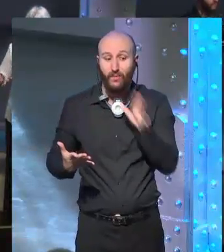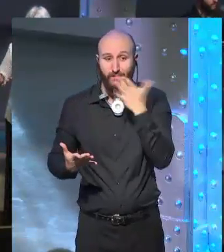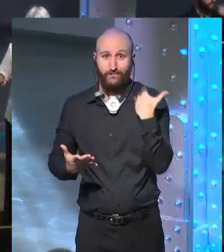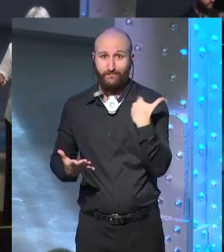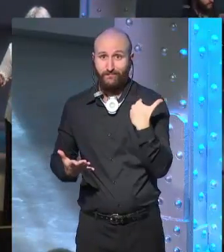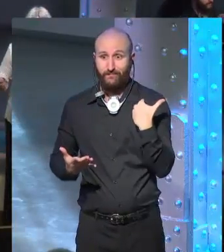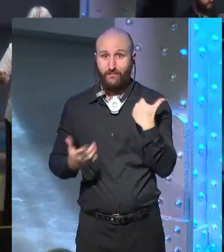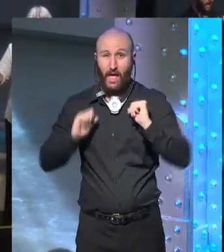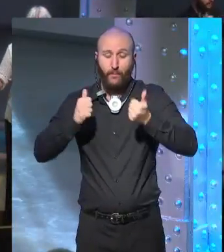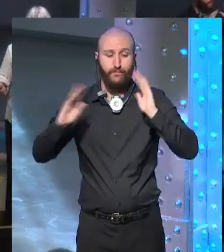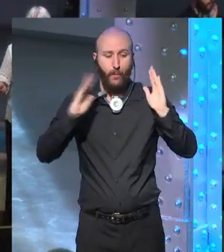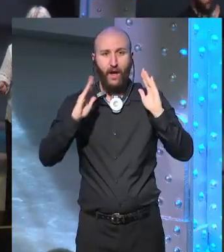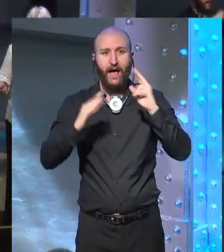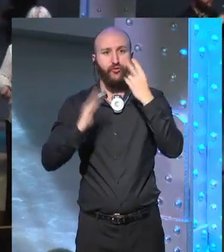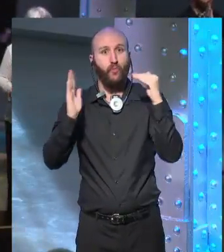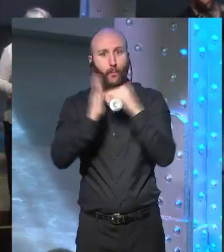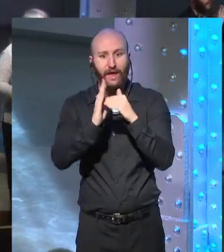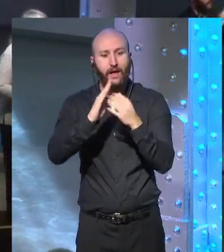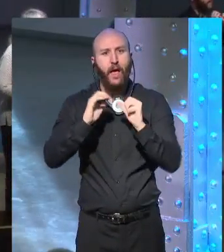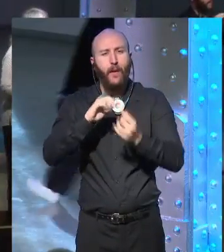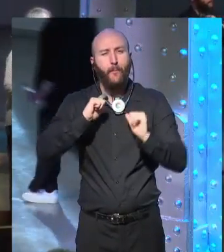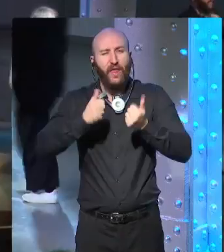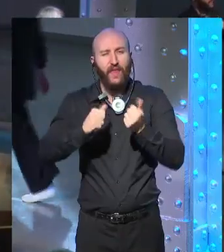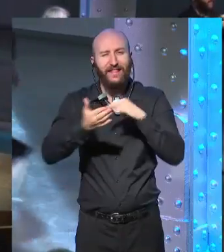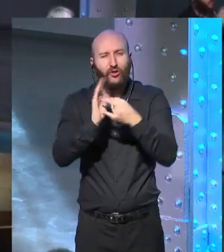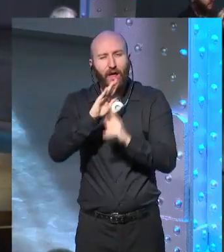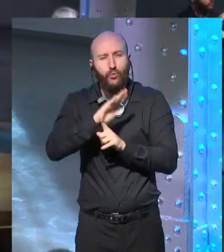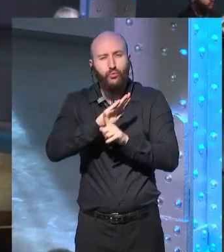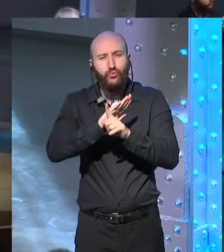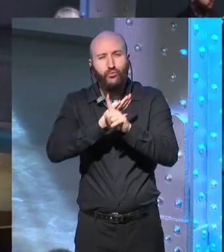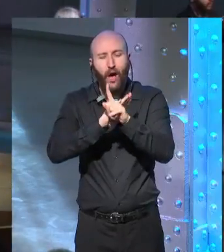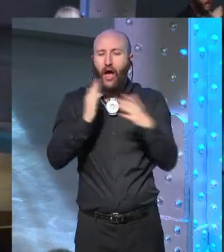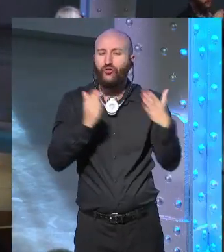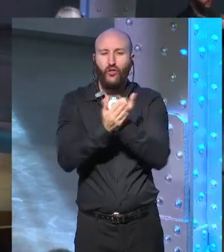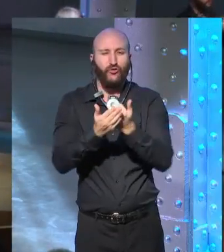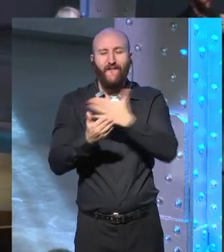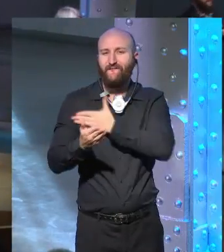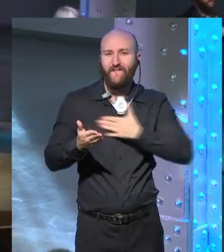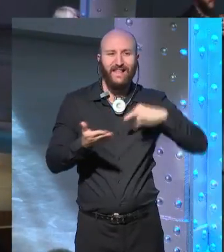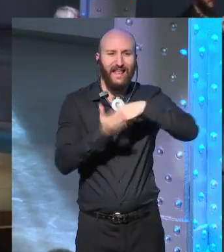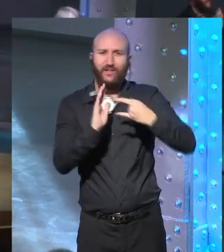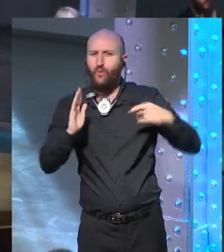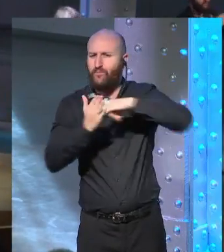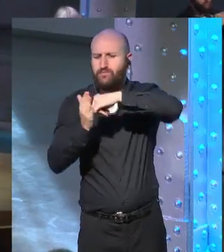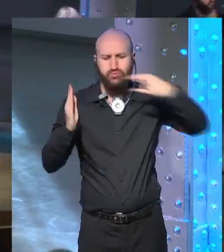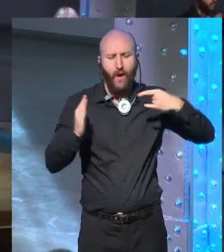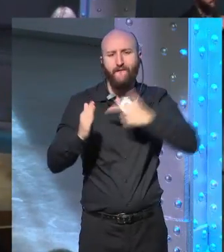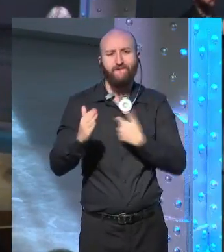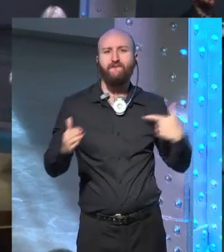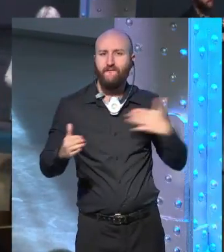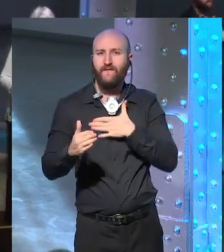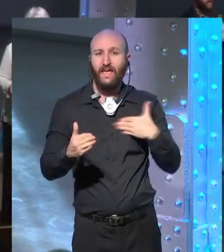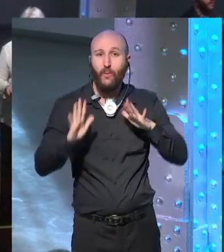2000, cuando empezaba a surgir la tecnología, todo el mundo quería estar a la última, pero sin ningún plan.